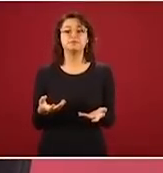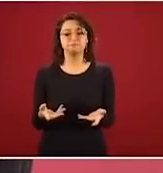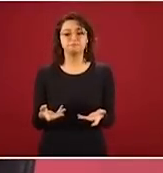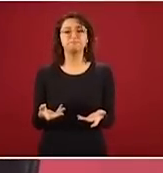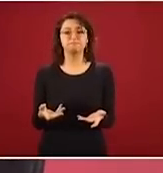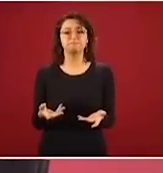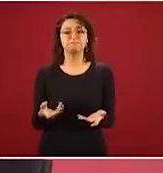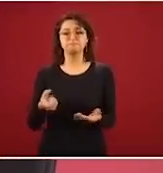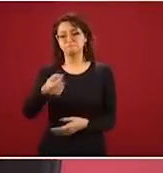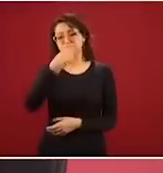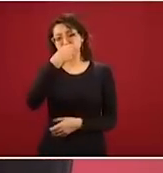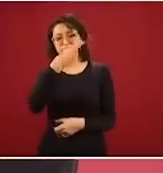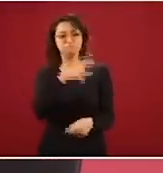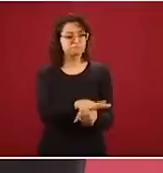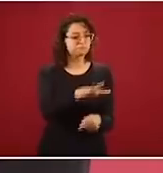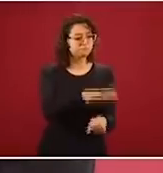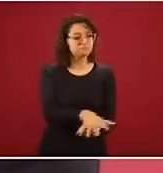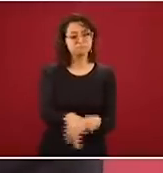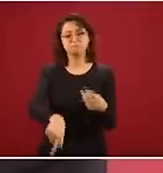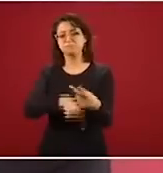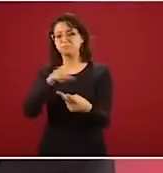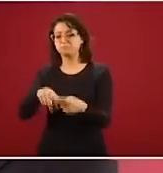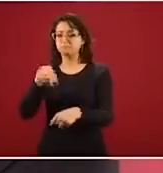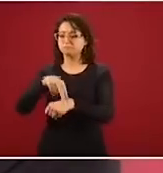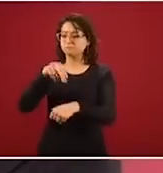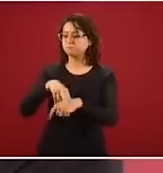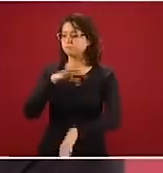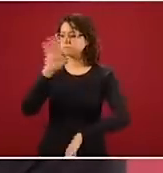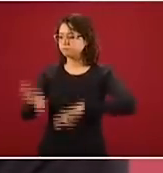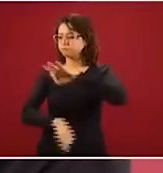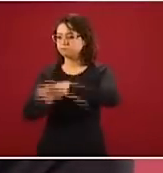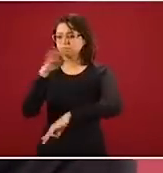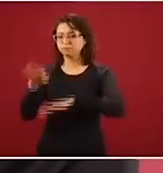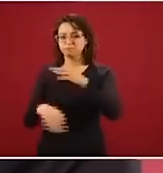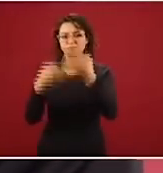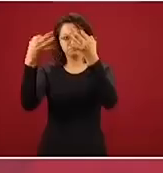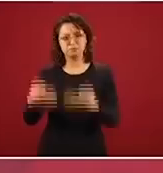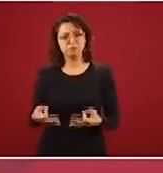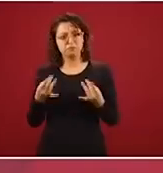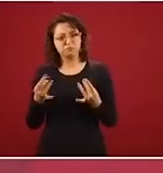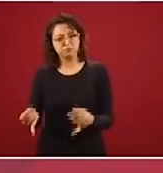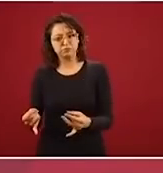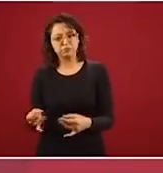con medicamentos, con atención médica de calidad